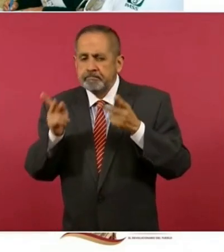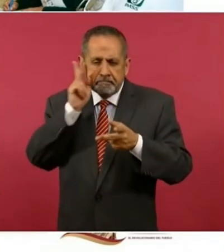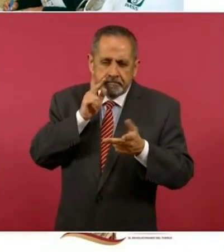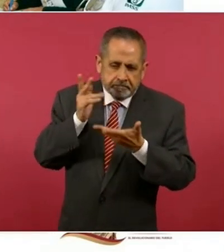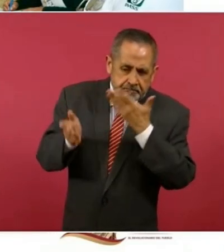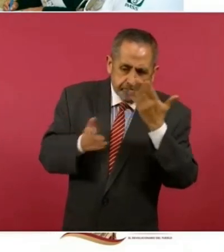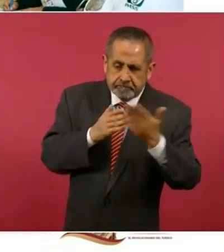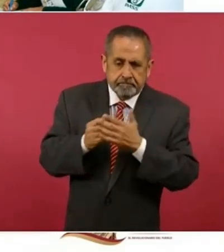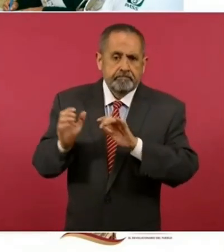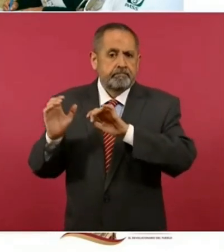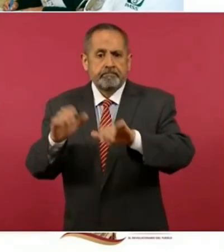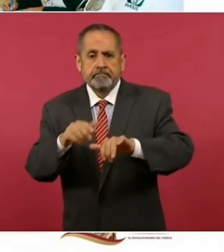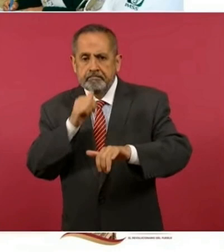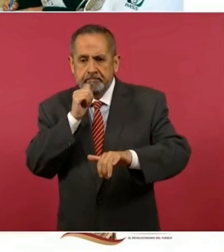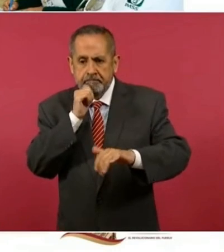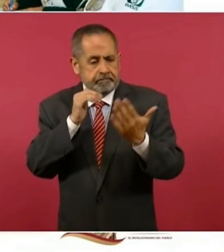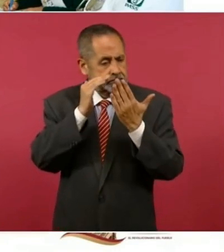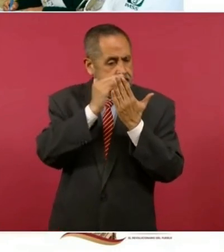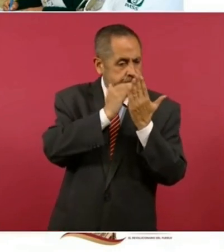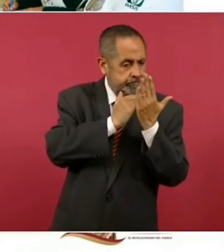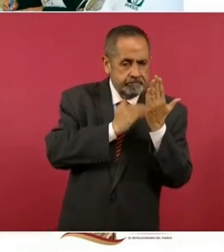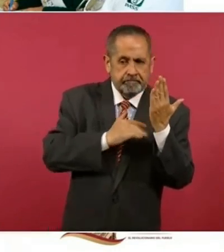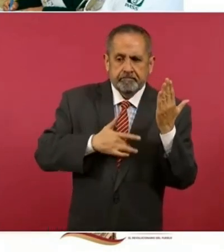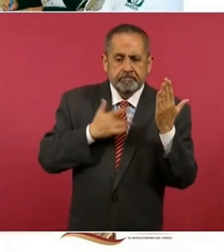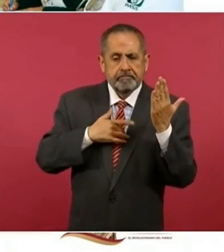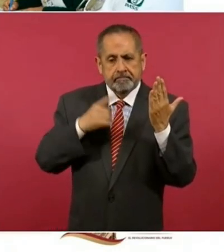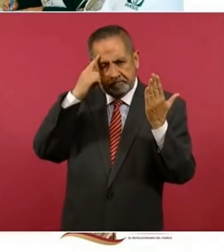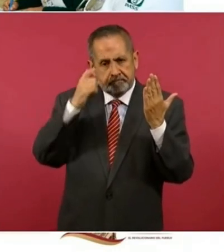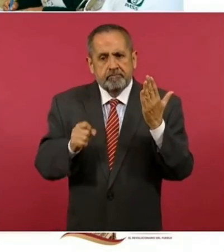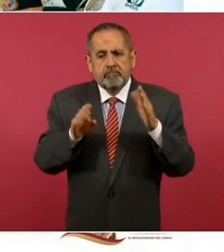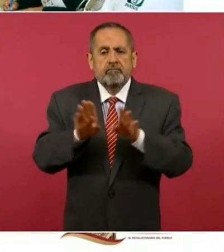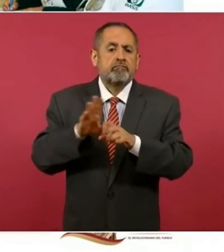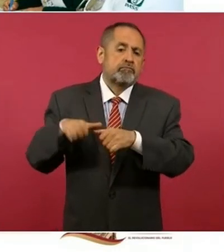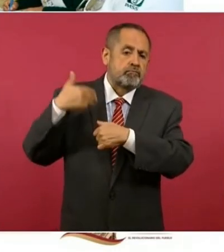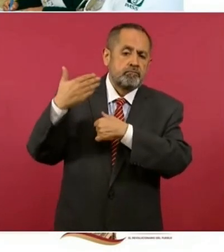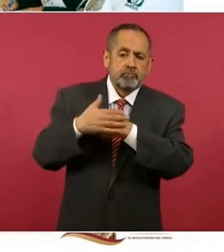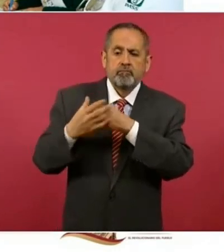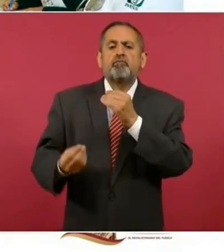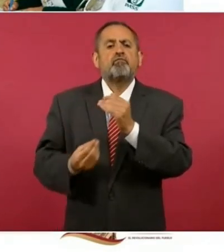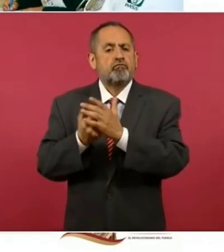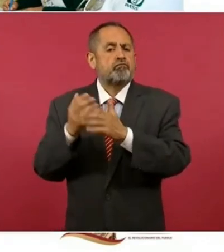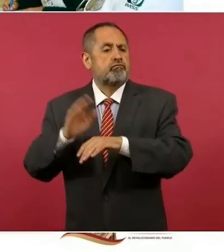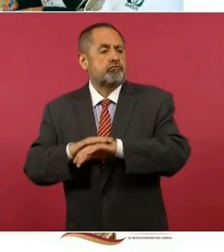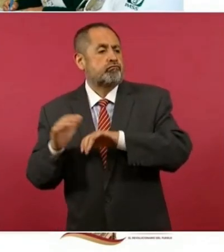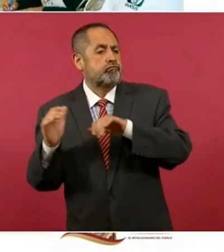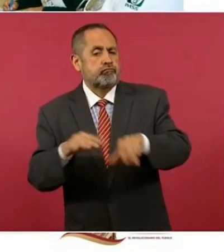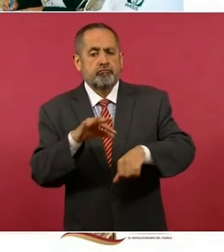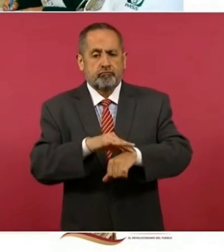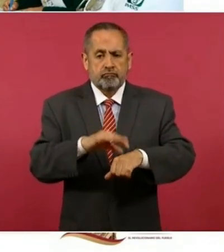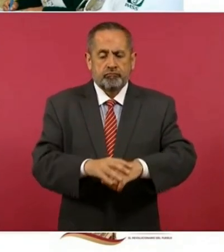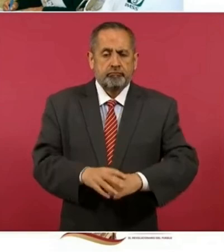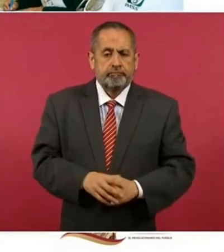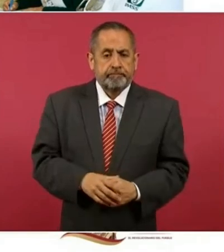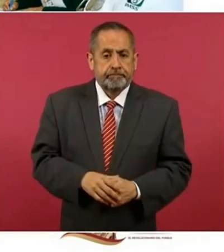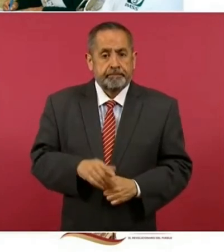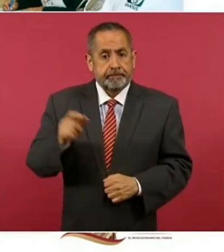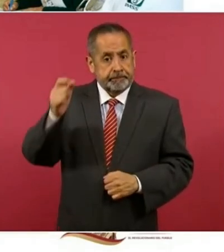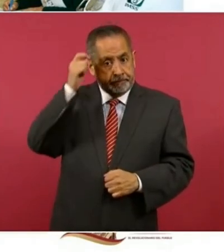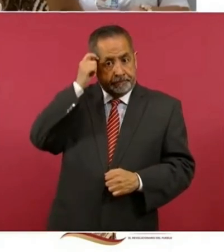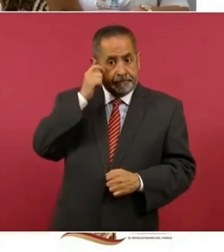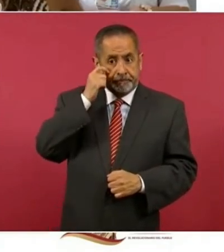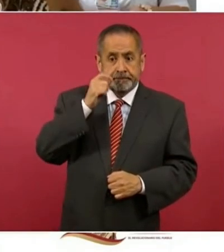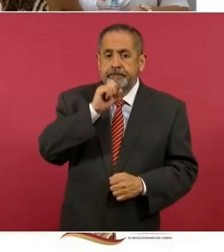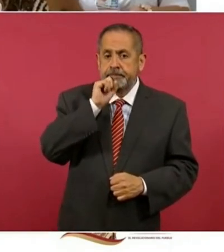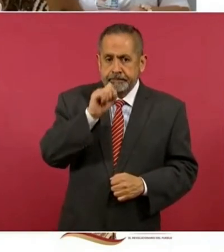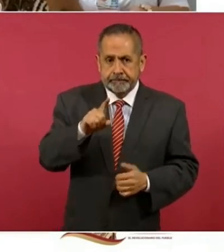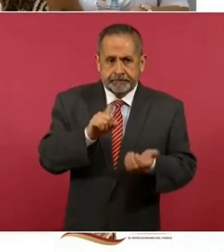estamos seguros que próximamente vamos a ver un incremento, sobre todo en médicos generales y personal de enfermería. En Guerrero también,